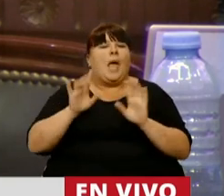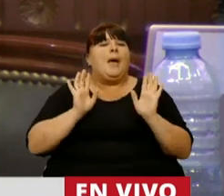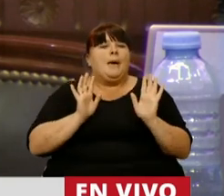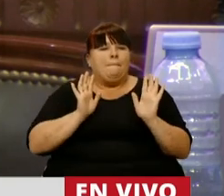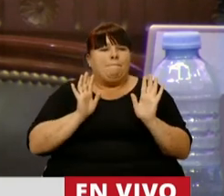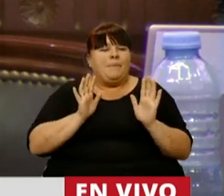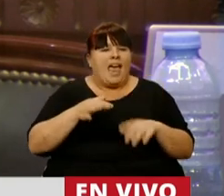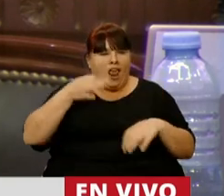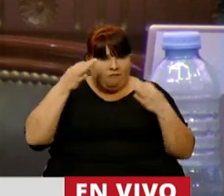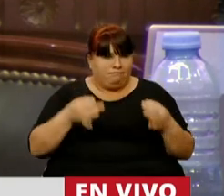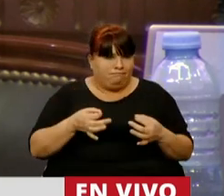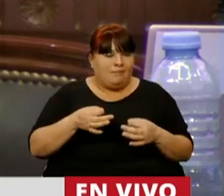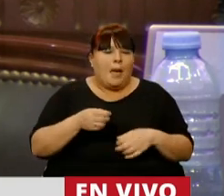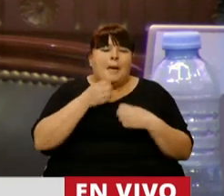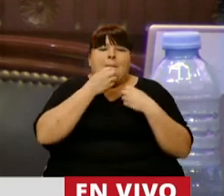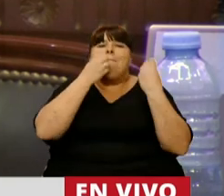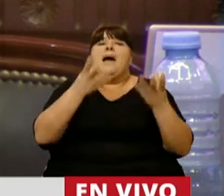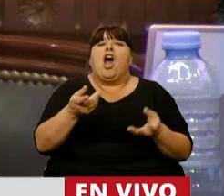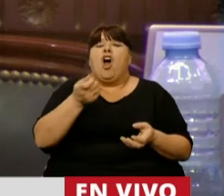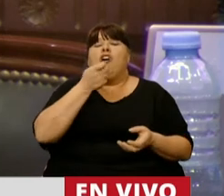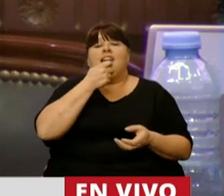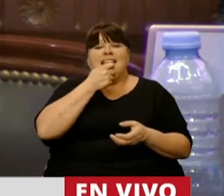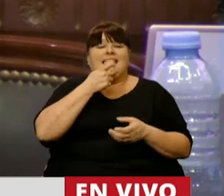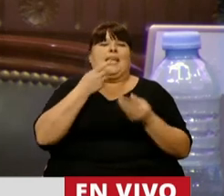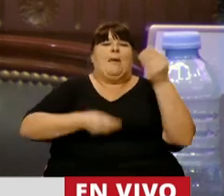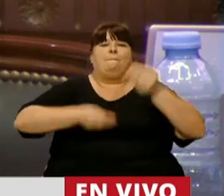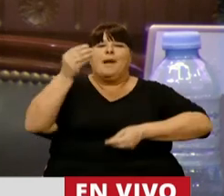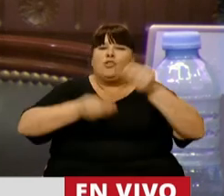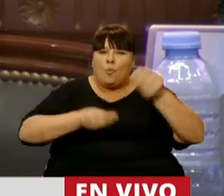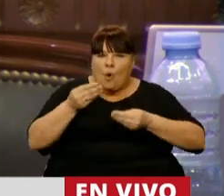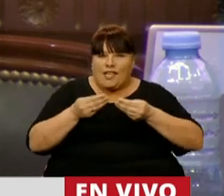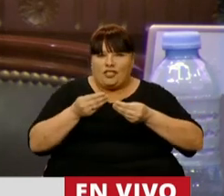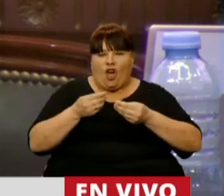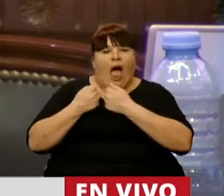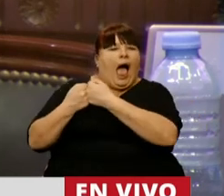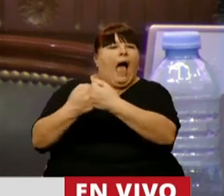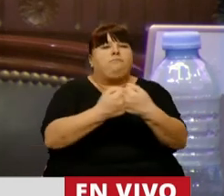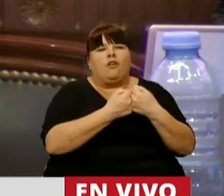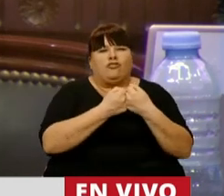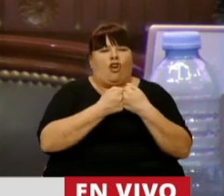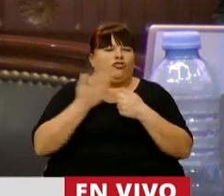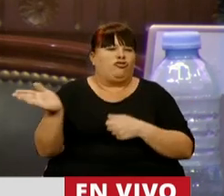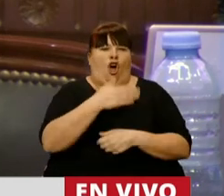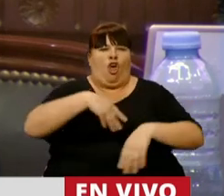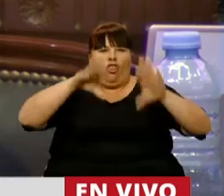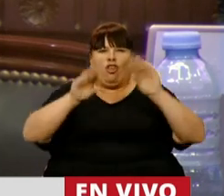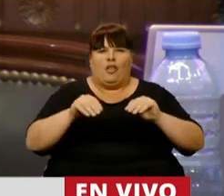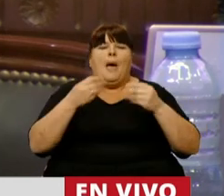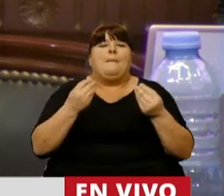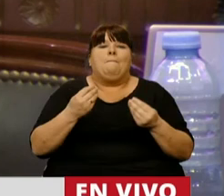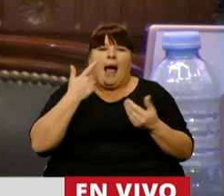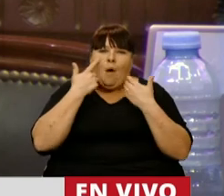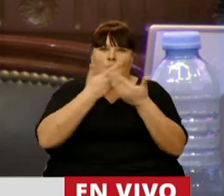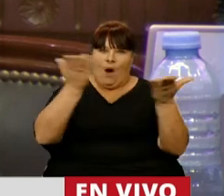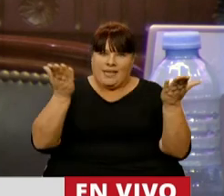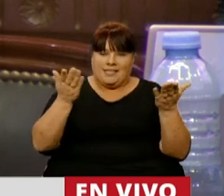pero evidentemente hubiera sido mucho mejor tener un presupuesto con el acompañamiento de la unanimidad para